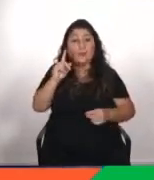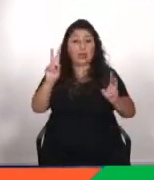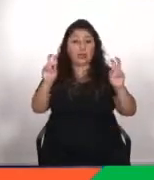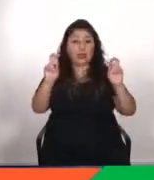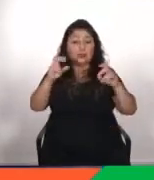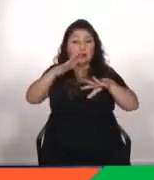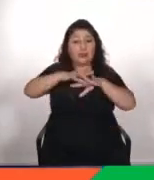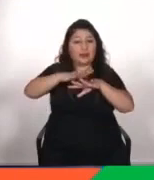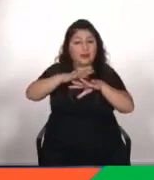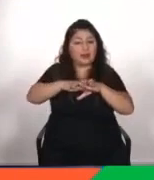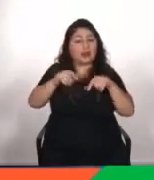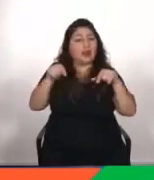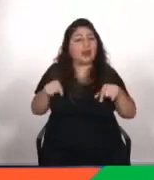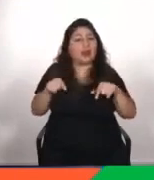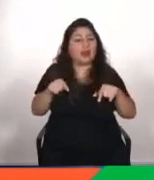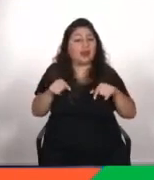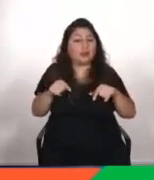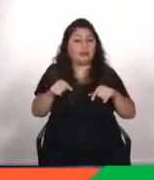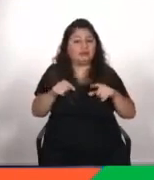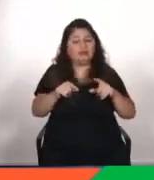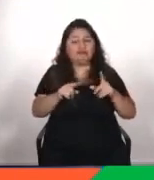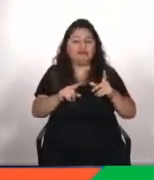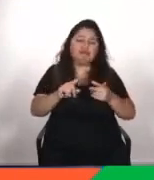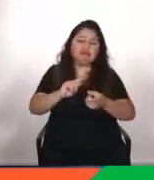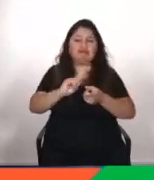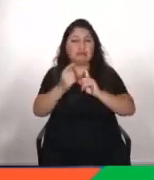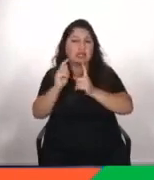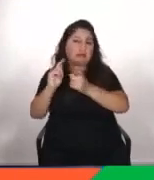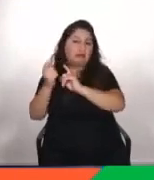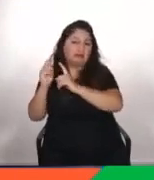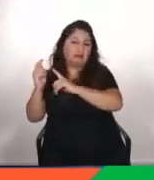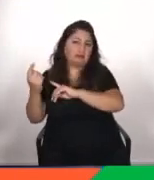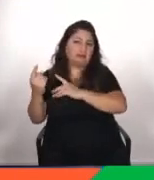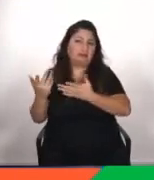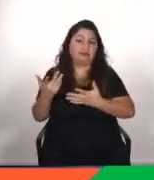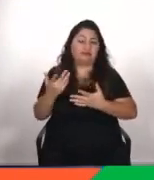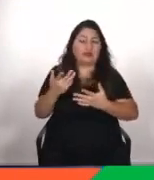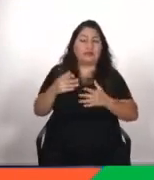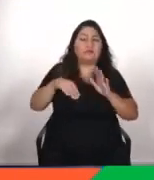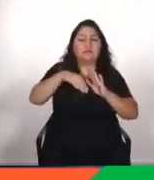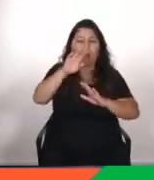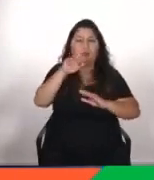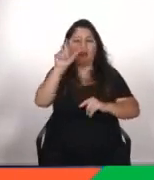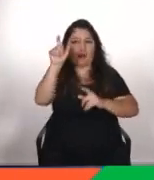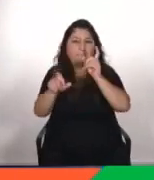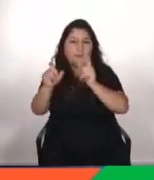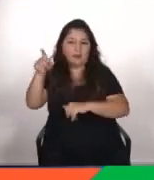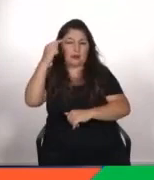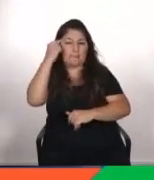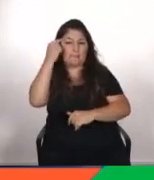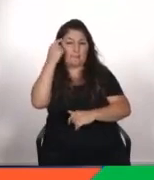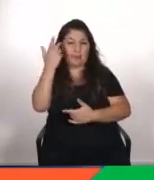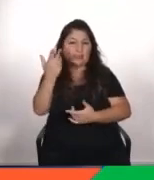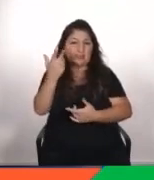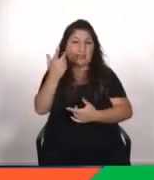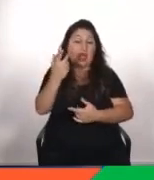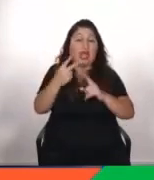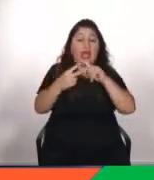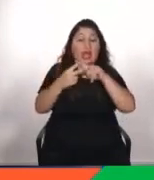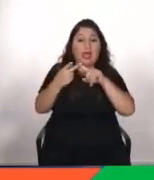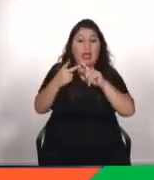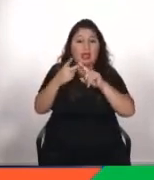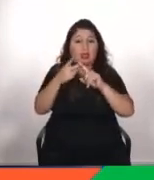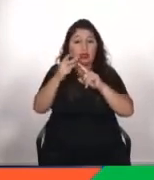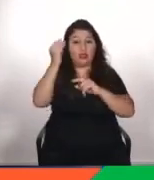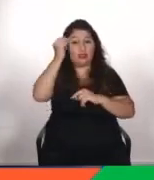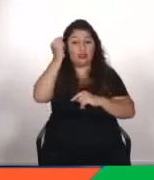esto, es muy variado, probablemente más variado de lo que la gente normalmente piensa, ¿no? Hay dos iniciativas que os